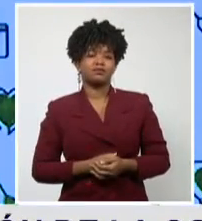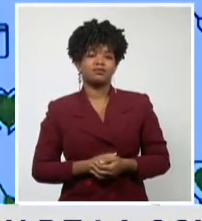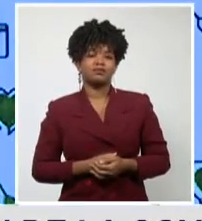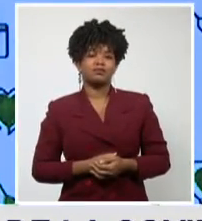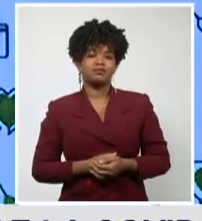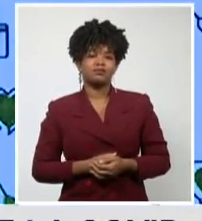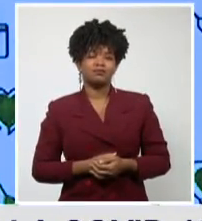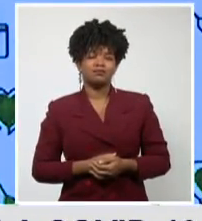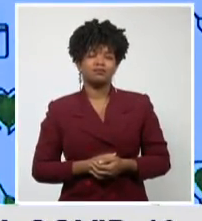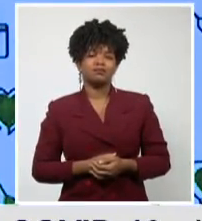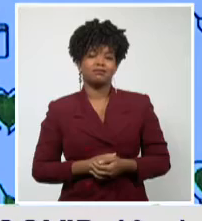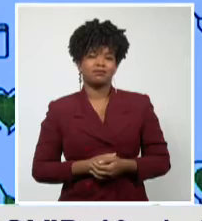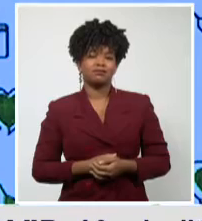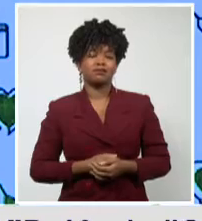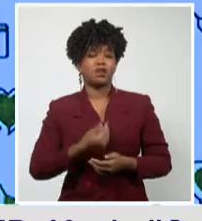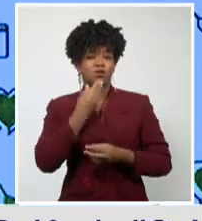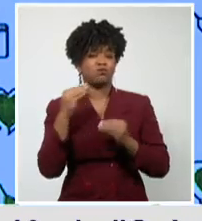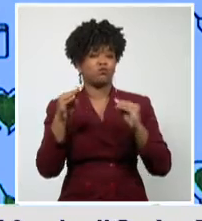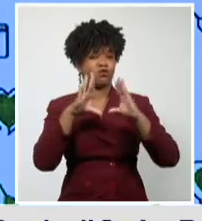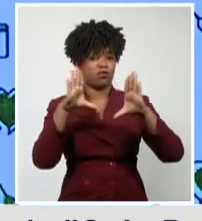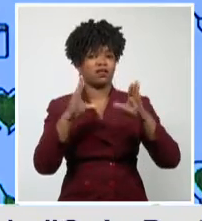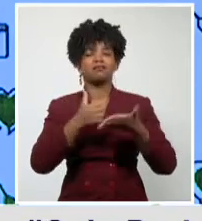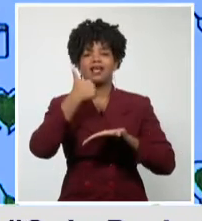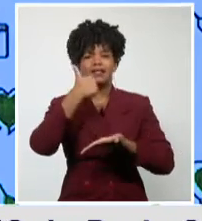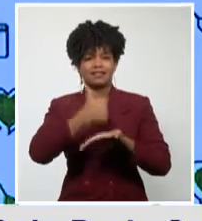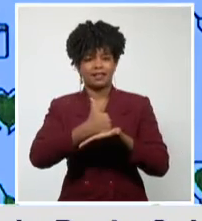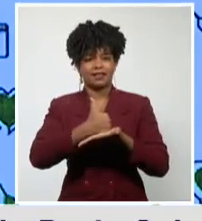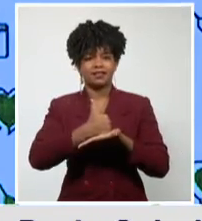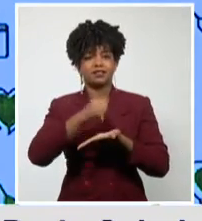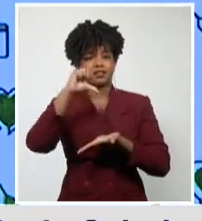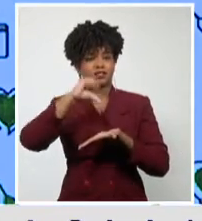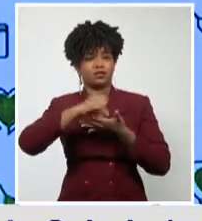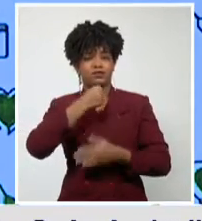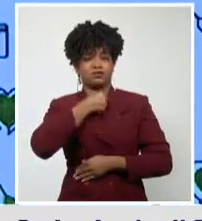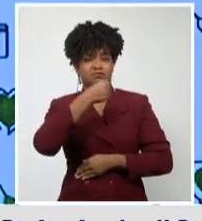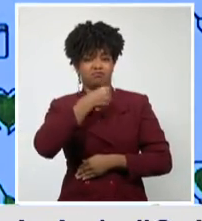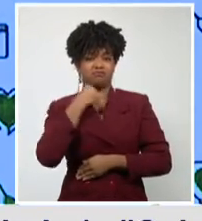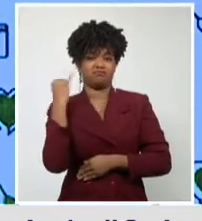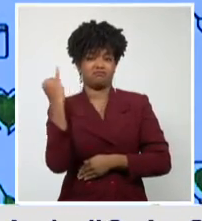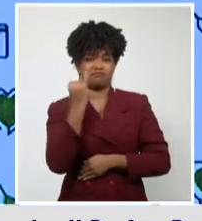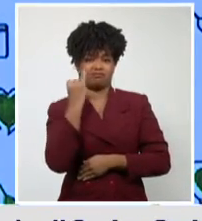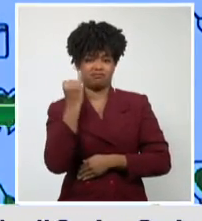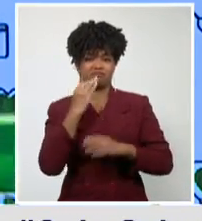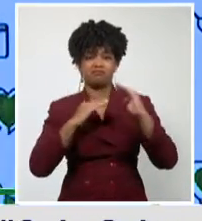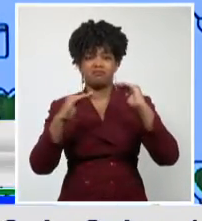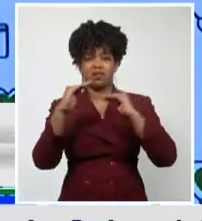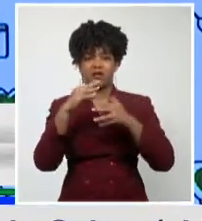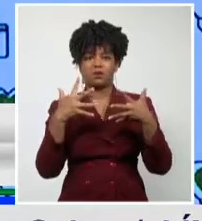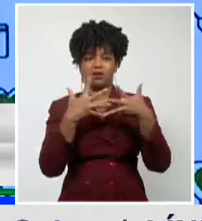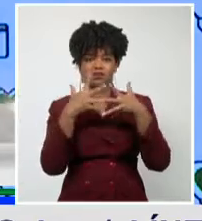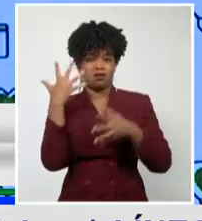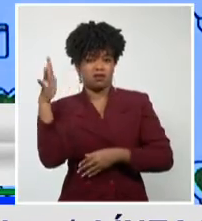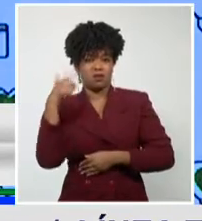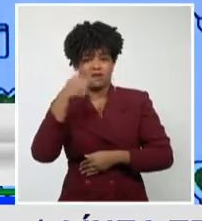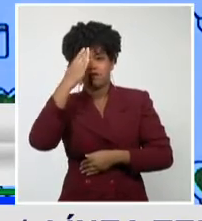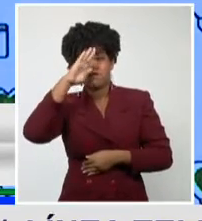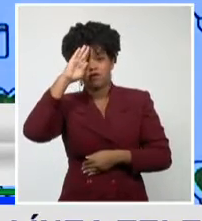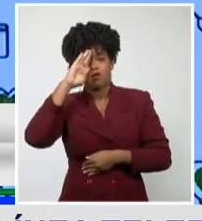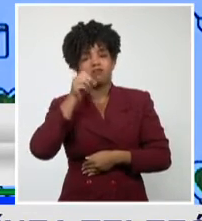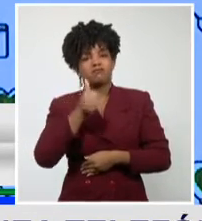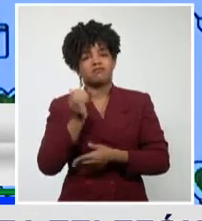Buenos días. Desde la sede del Centro de Prensa Internacional del Ministerio de Relaciones Exteriores de la República de Cuba le damos la